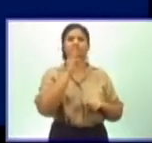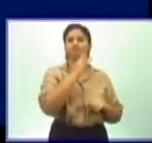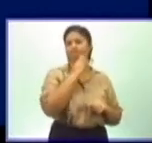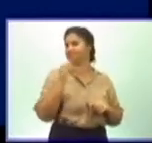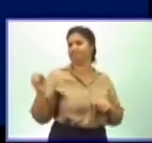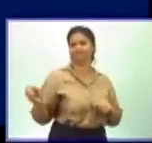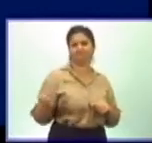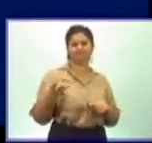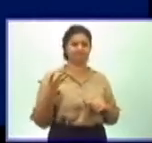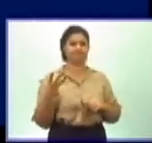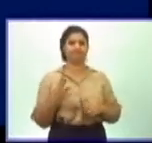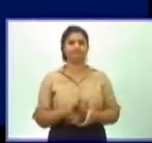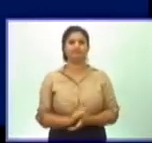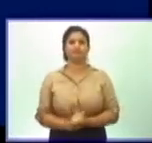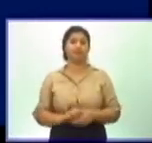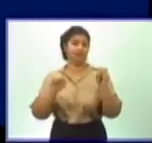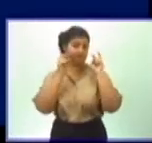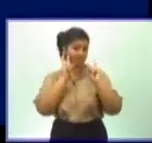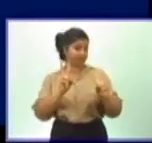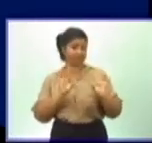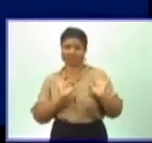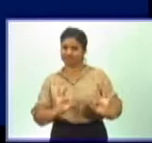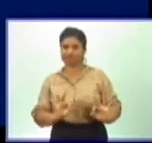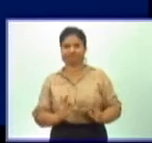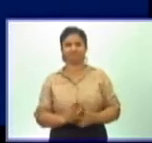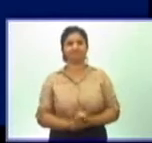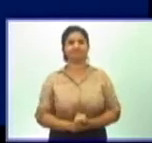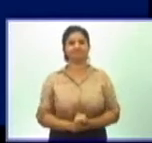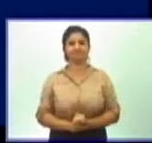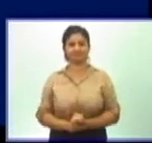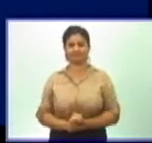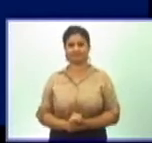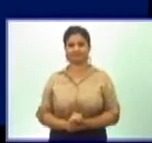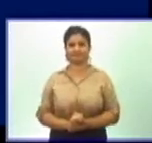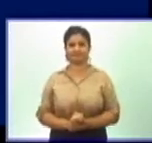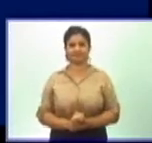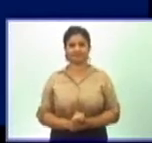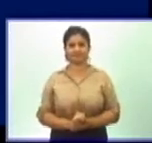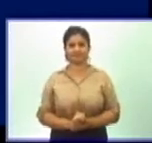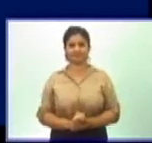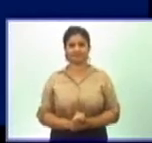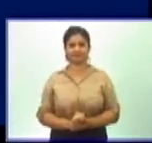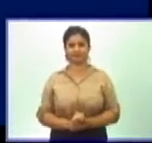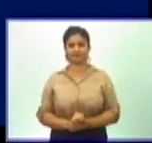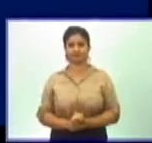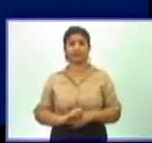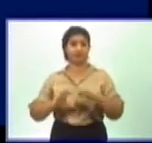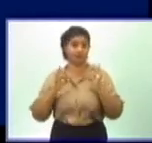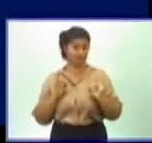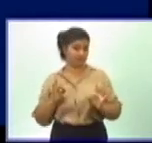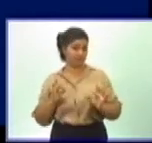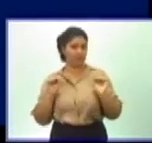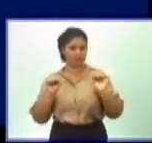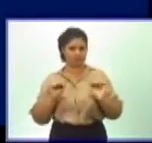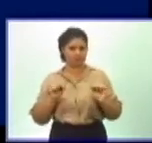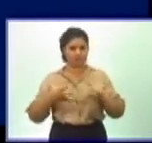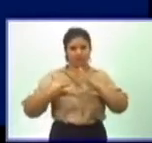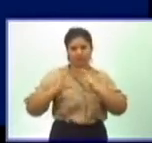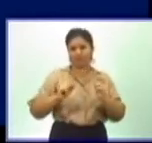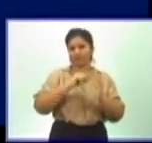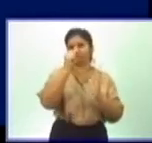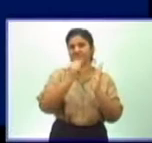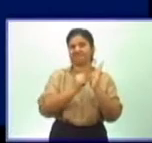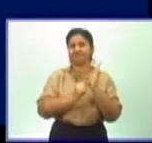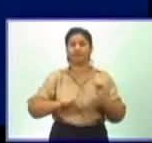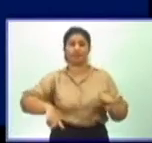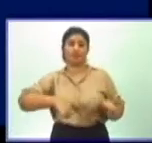el equilibrio se ha roto y, por tanto, es necesario restablecerlo. Por eso es que este arte se aleja de la fastuosidad del